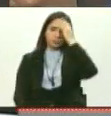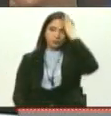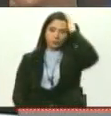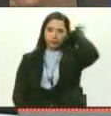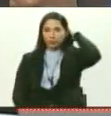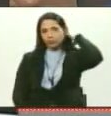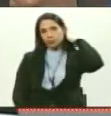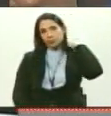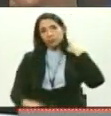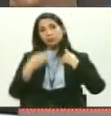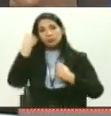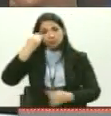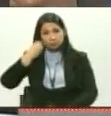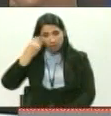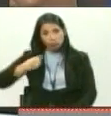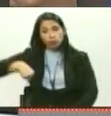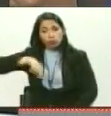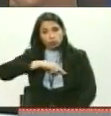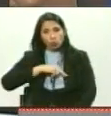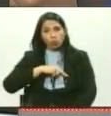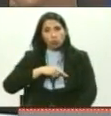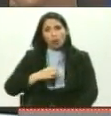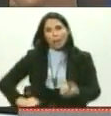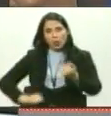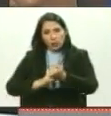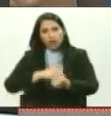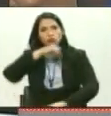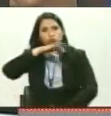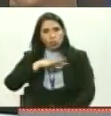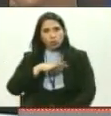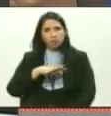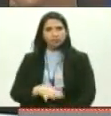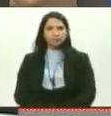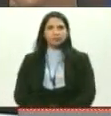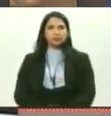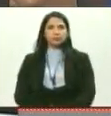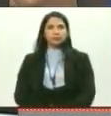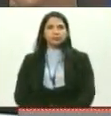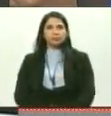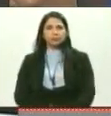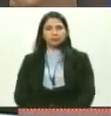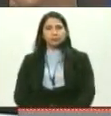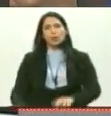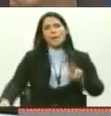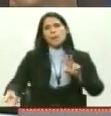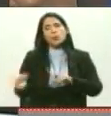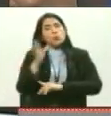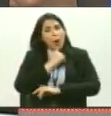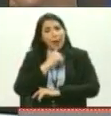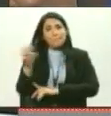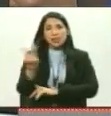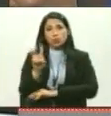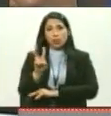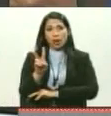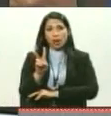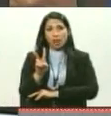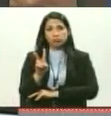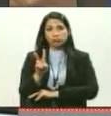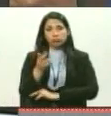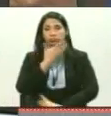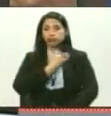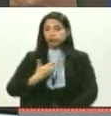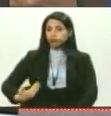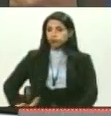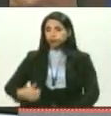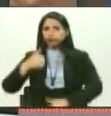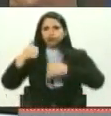y creo que estaríamos contribuyendo a la historia a la historia no hubo en venezuela un presidente